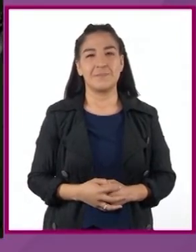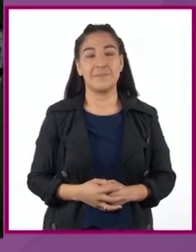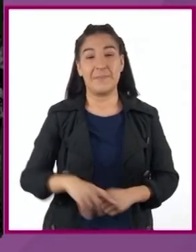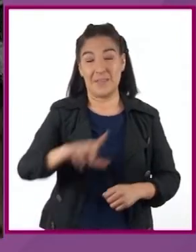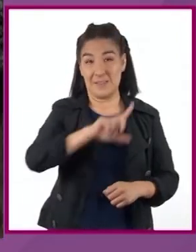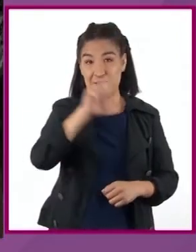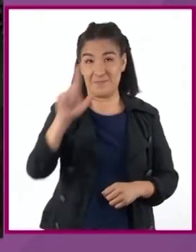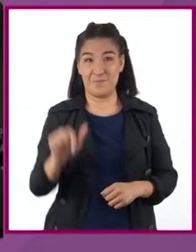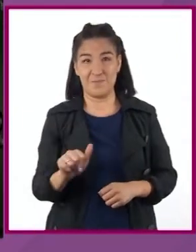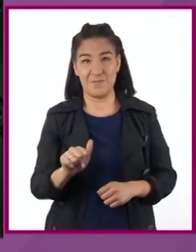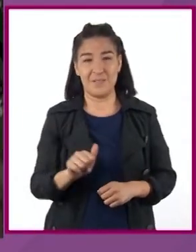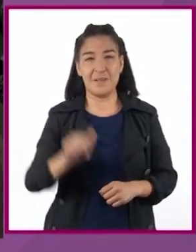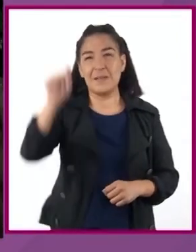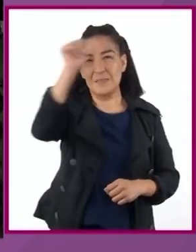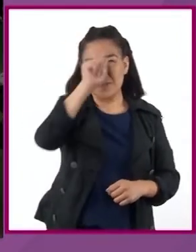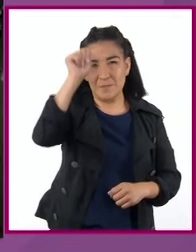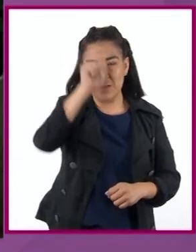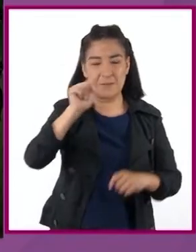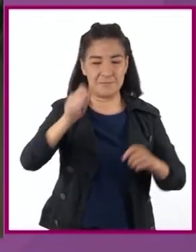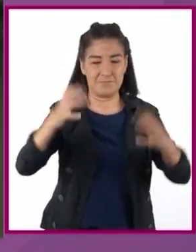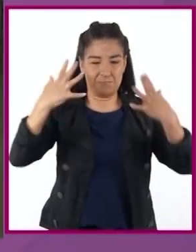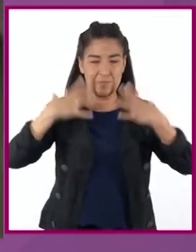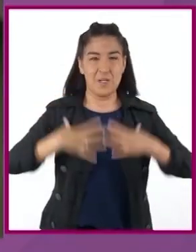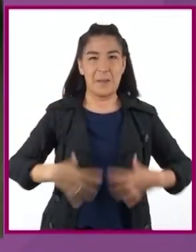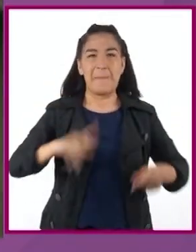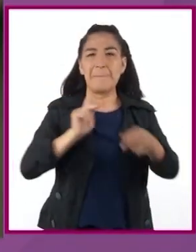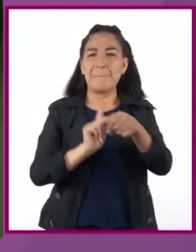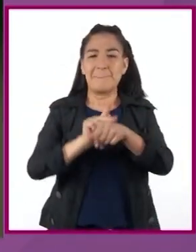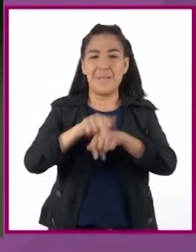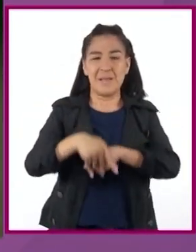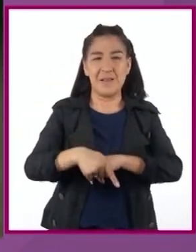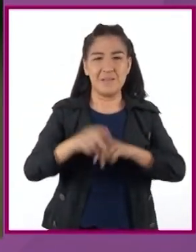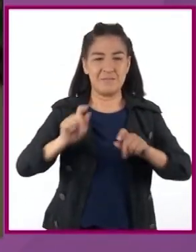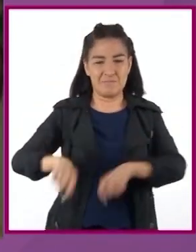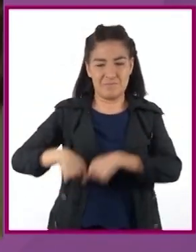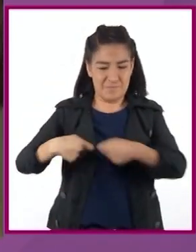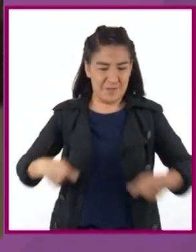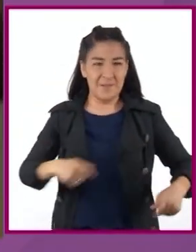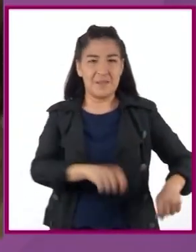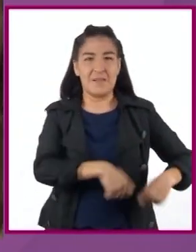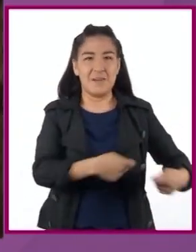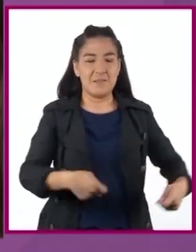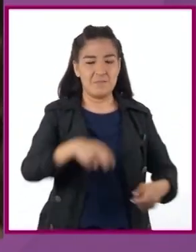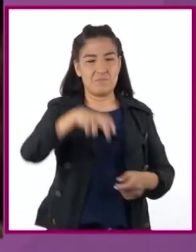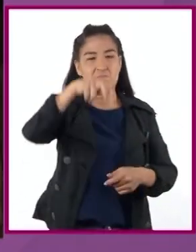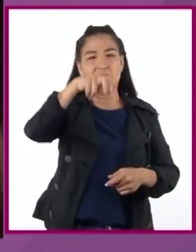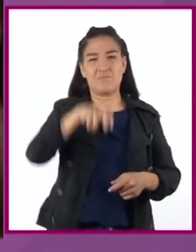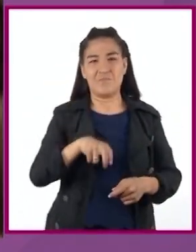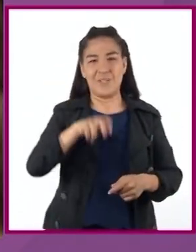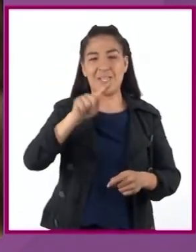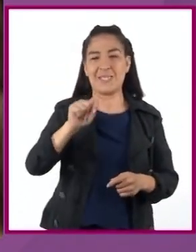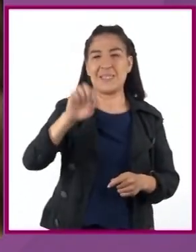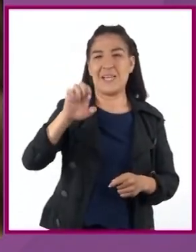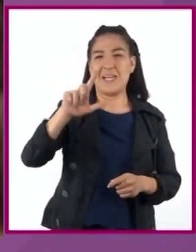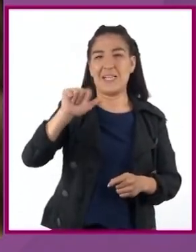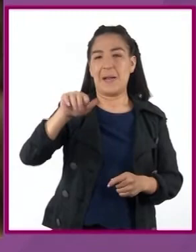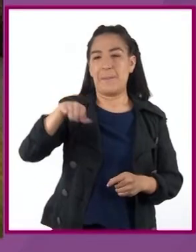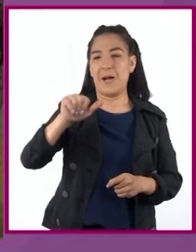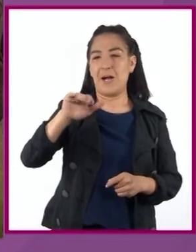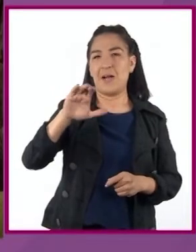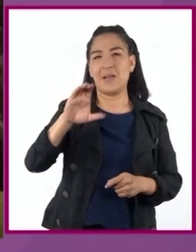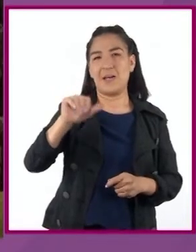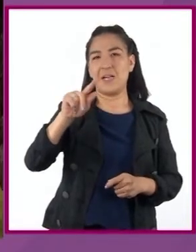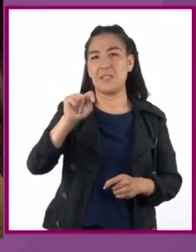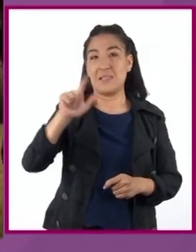Luego, sacerdotes que se vestían con sus pieles se sentaban alrededor del Temalacatl, la gran piedra